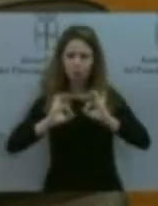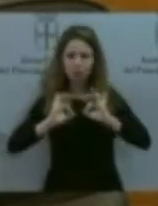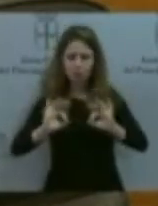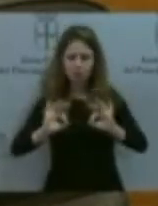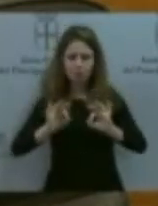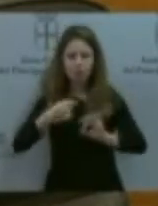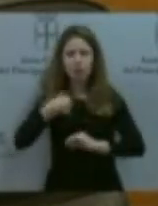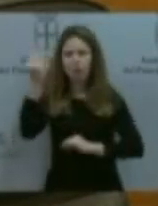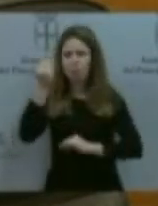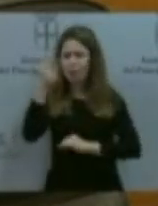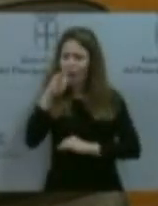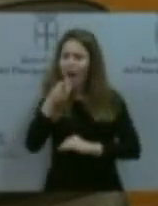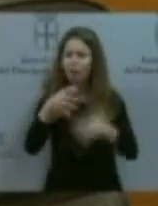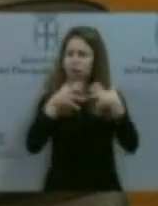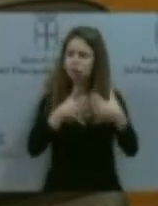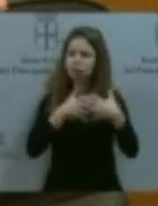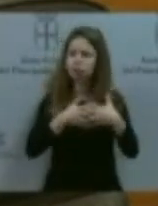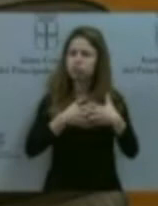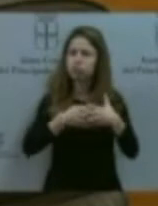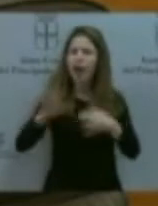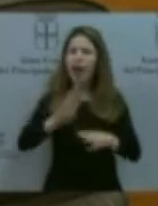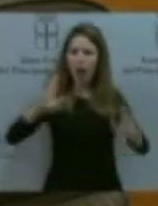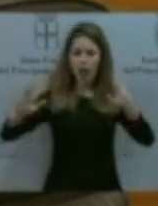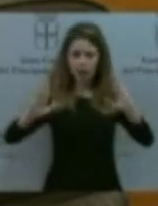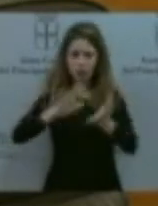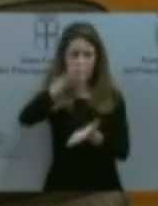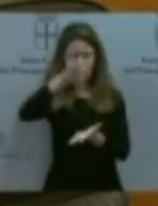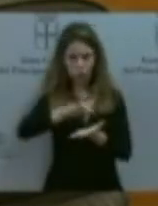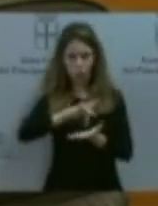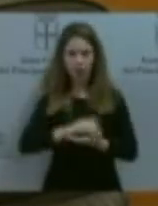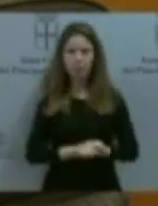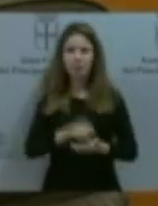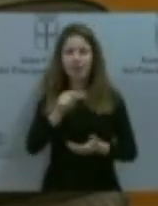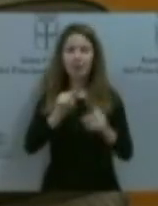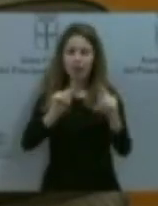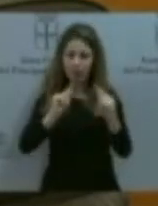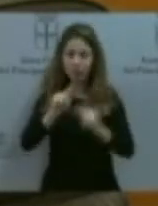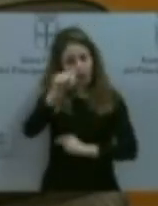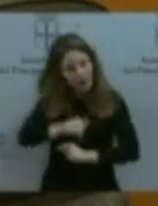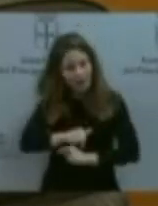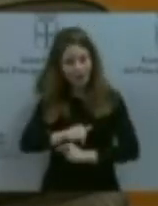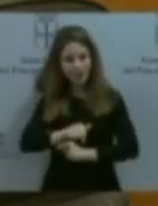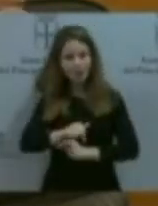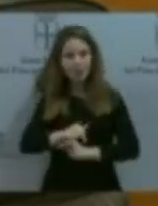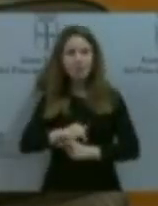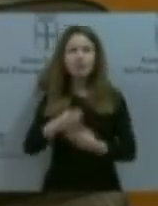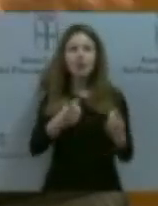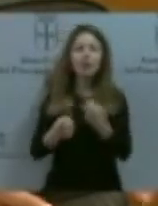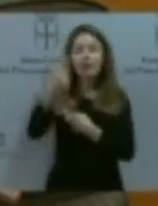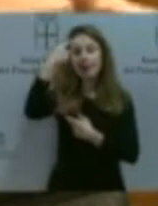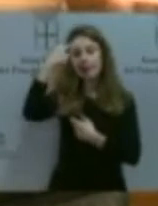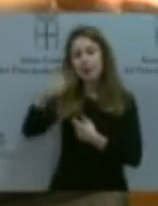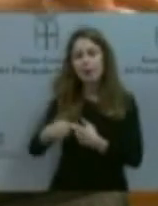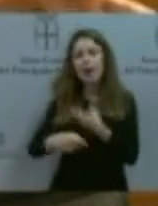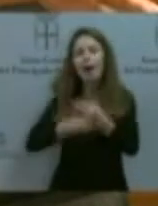legislatura. Ese es el debate que vamos a tener esta legislatura. Y tenemos que saber cómo lo hacemos. O nos financiamos